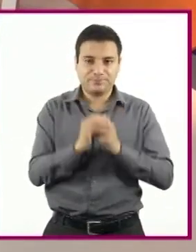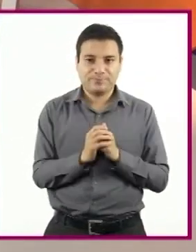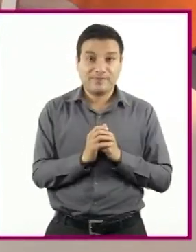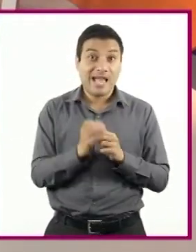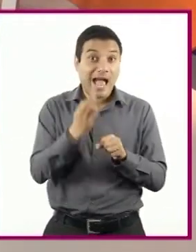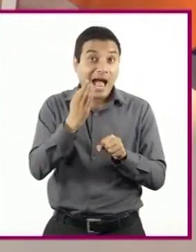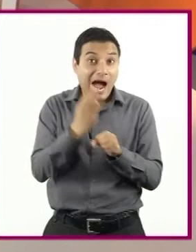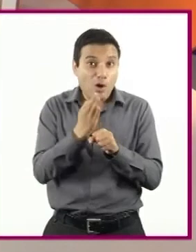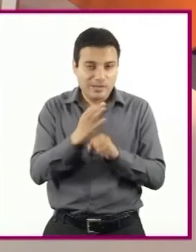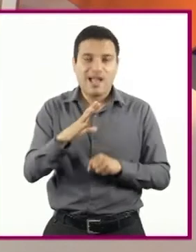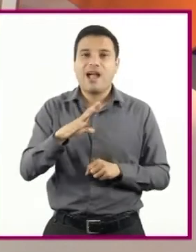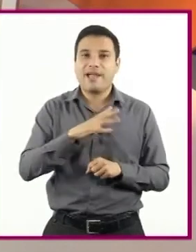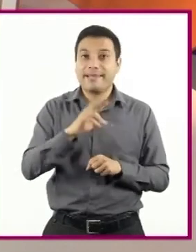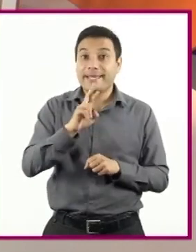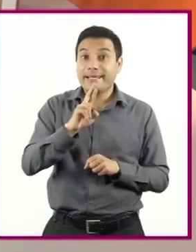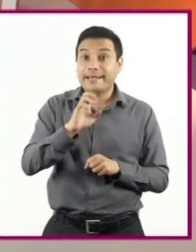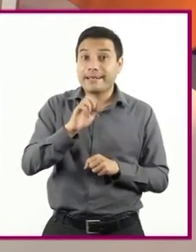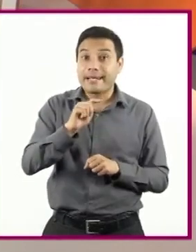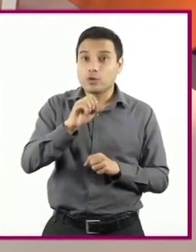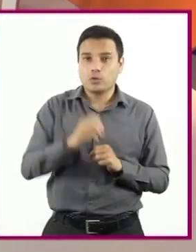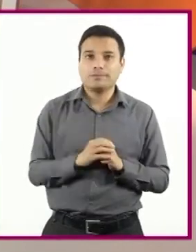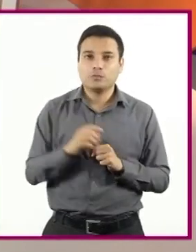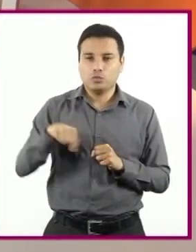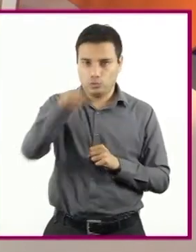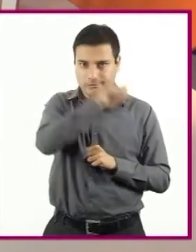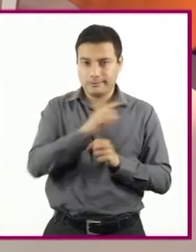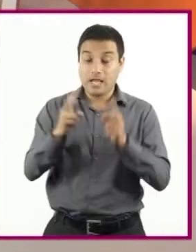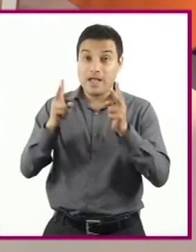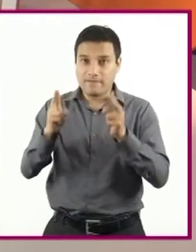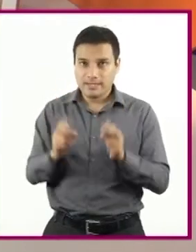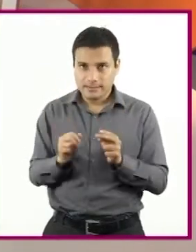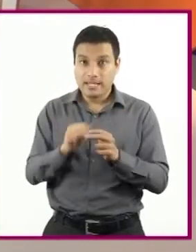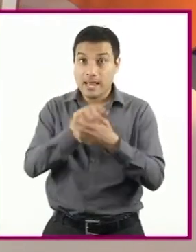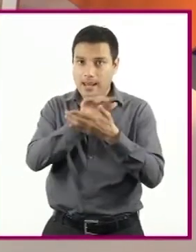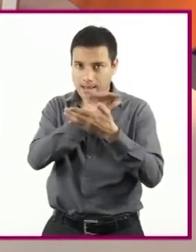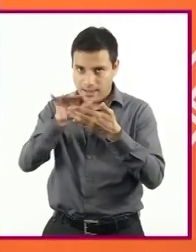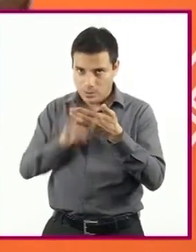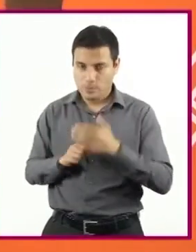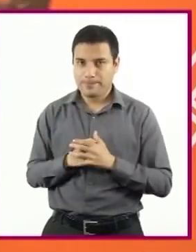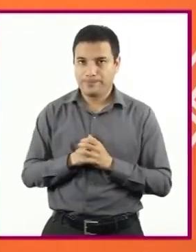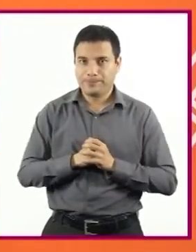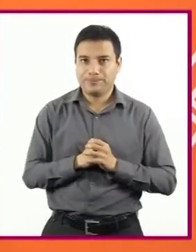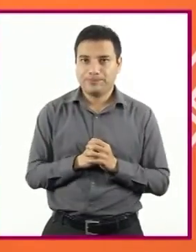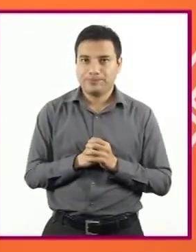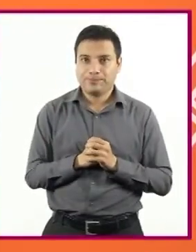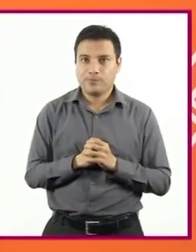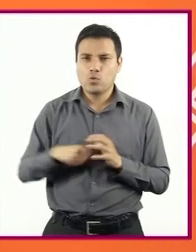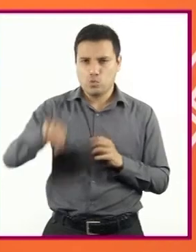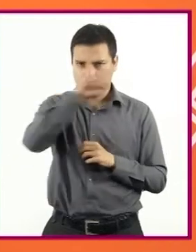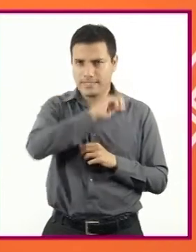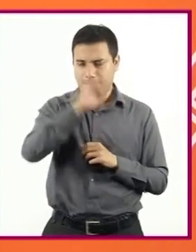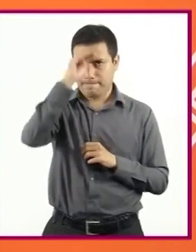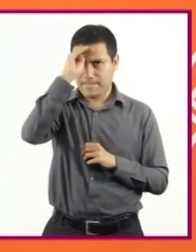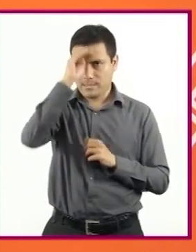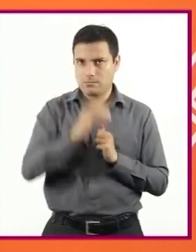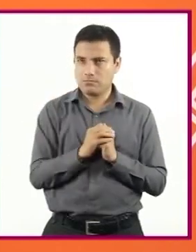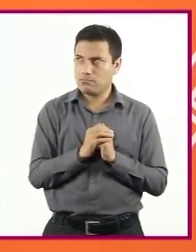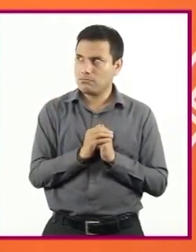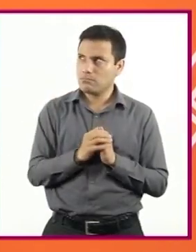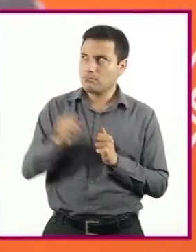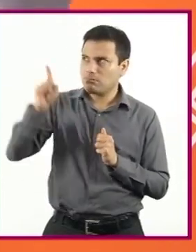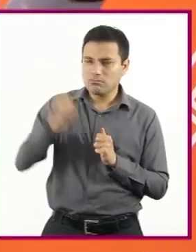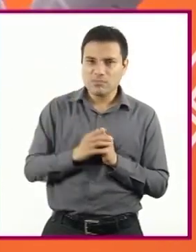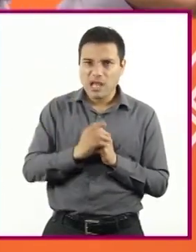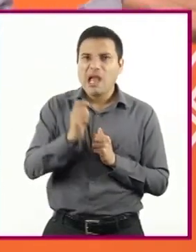participar en el siguiente reto. Lean los refranes y dichos incluidos a continuación. Piensen cuál sería su interpretación y